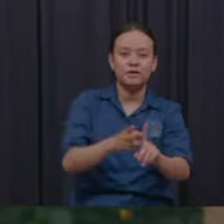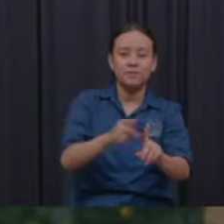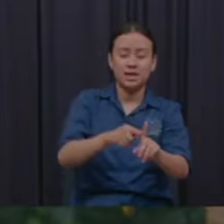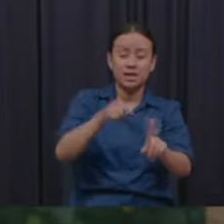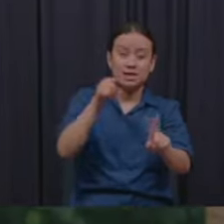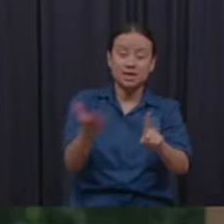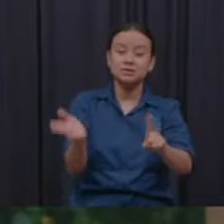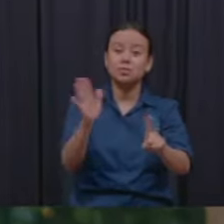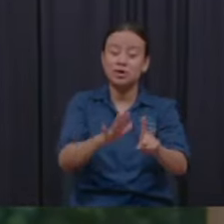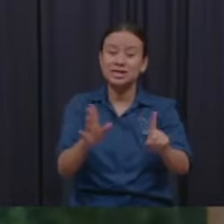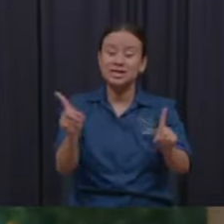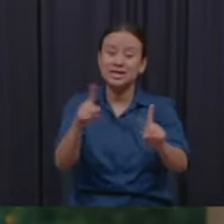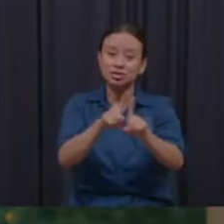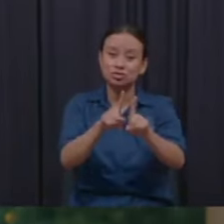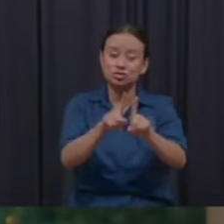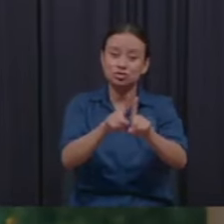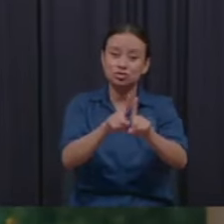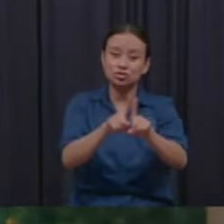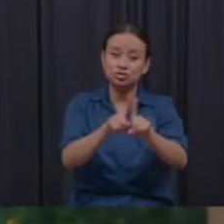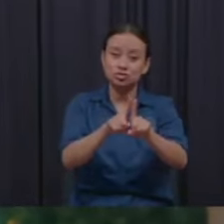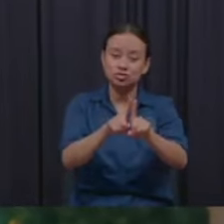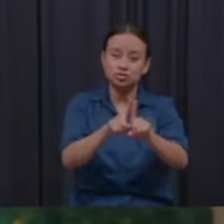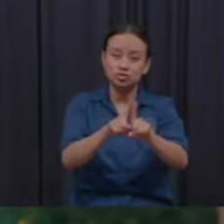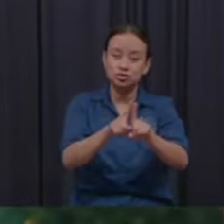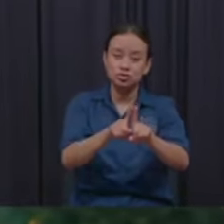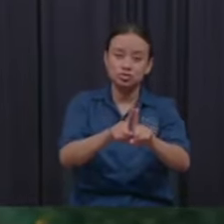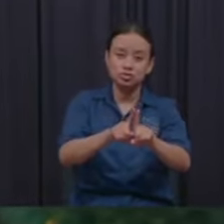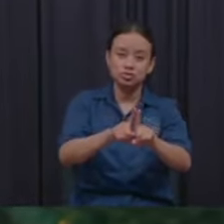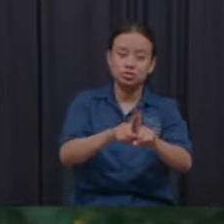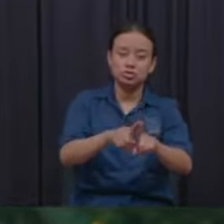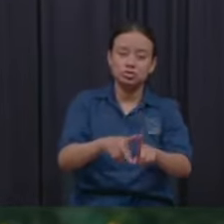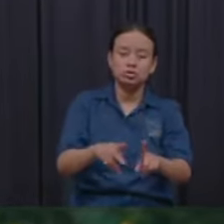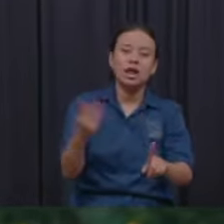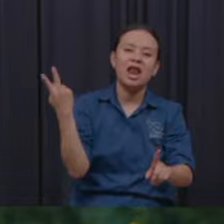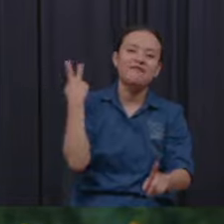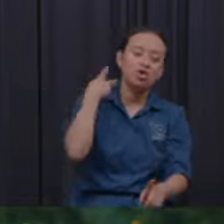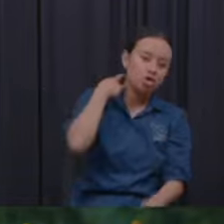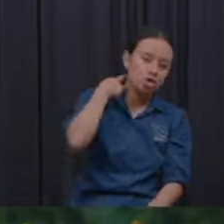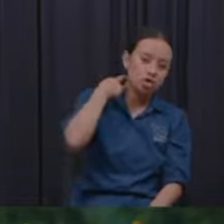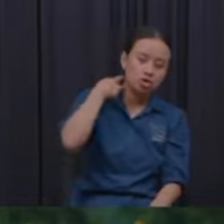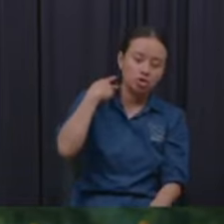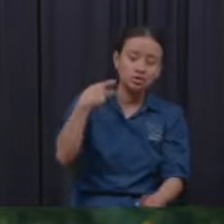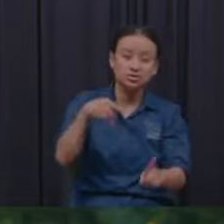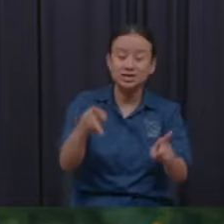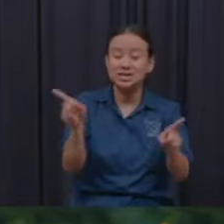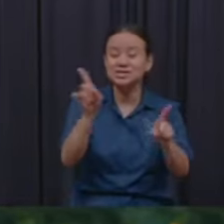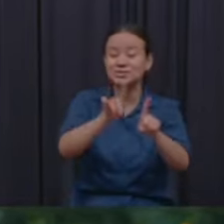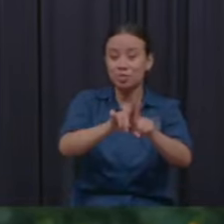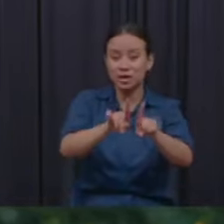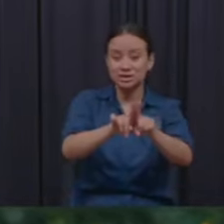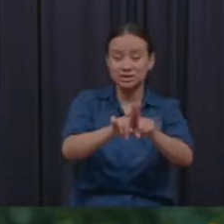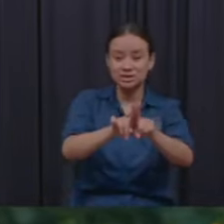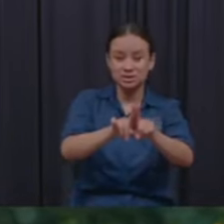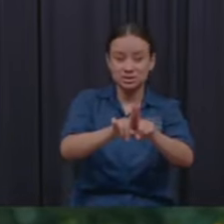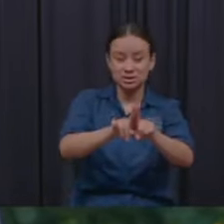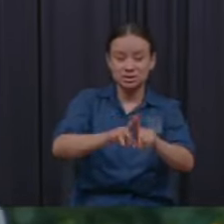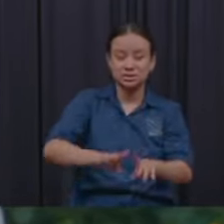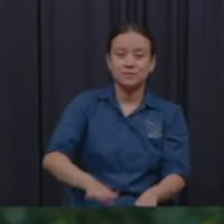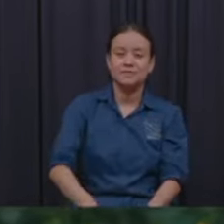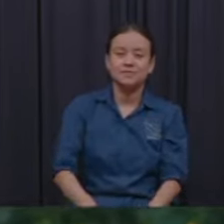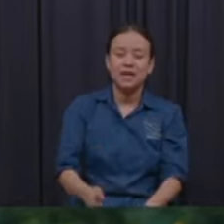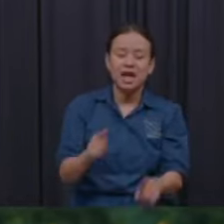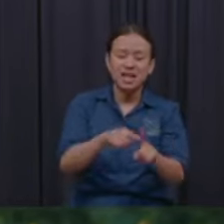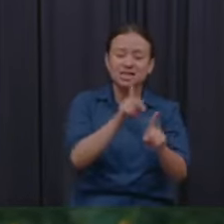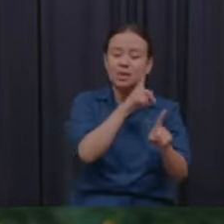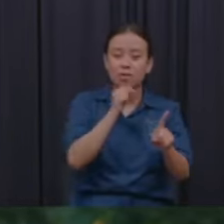es un lazo que se dio por la fornicación. ¿Está aquí conmigo? Es un lazo que se dio de tal manera que luego él